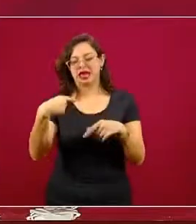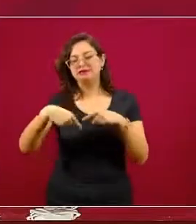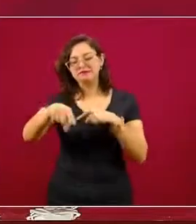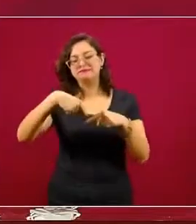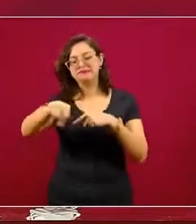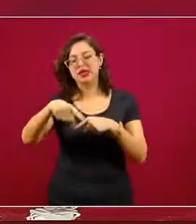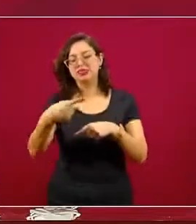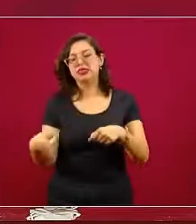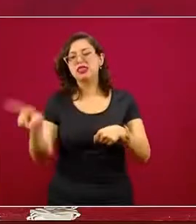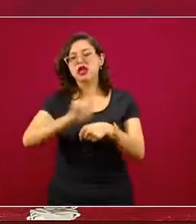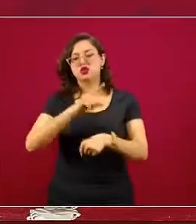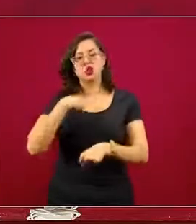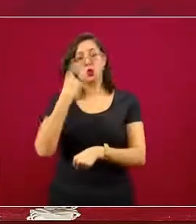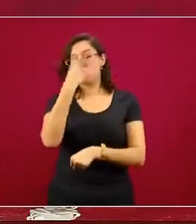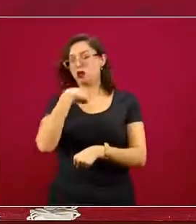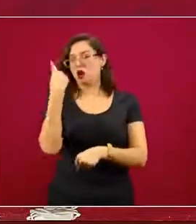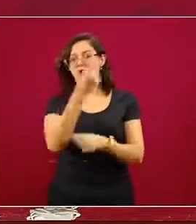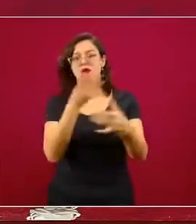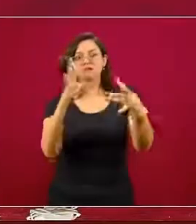a